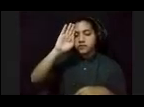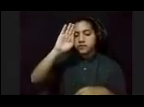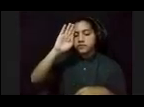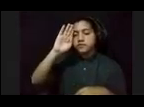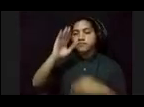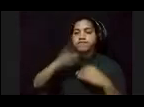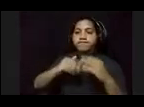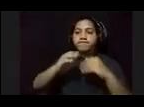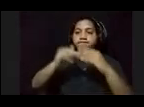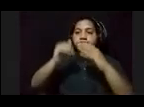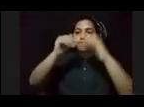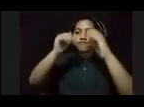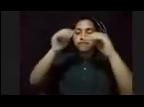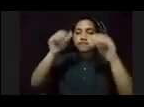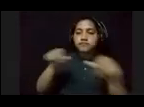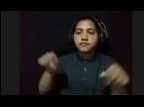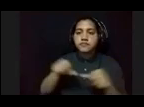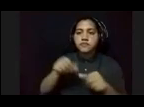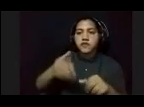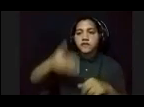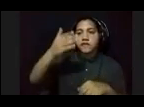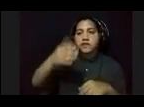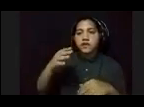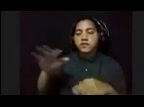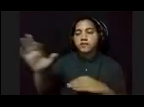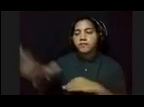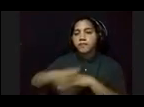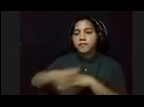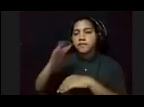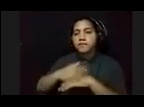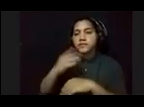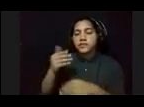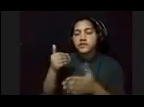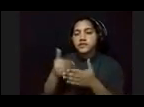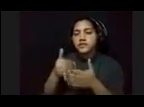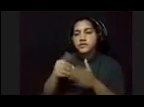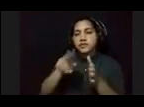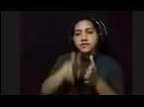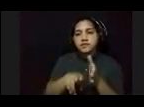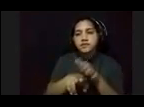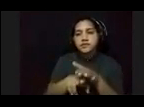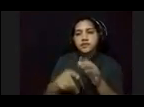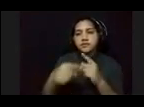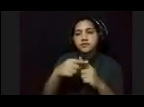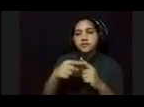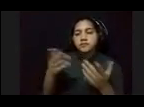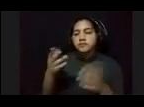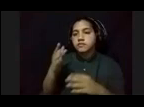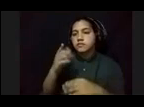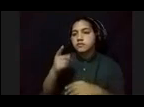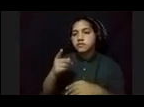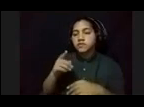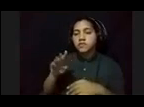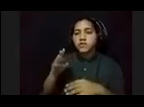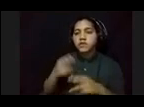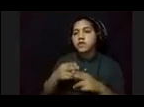este sector, frente al mar y cerca del cementerio. Uno de ellos fue conocido como el